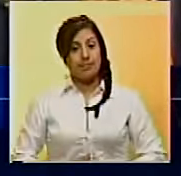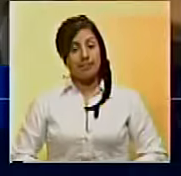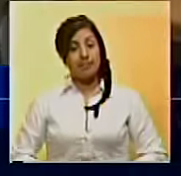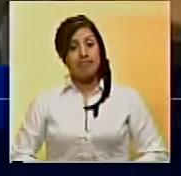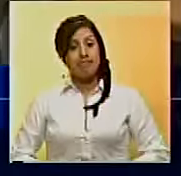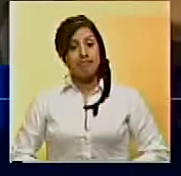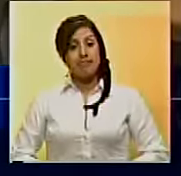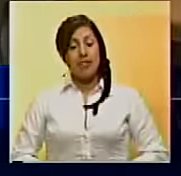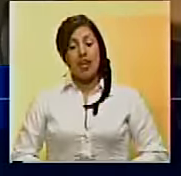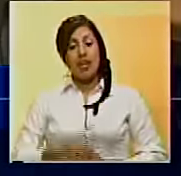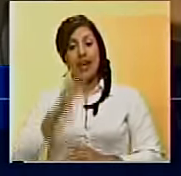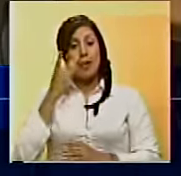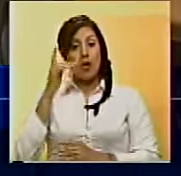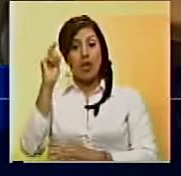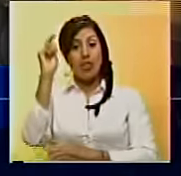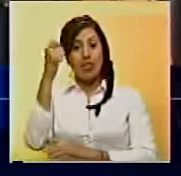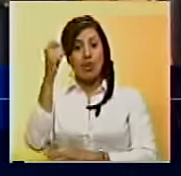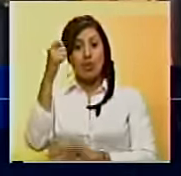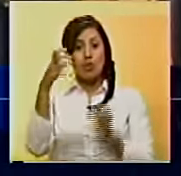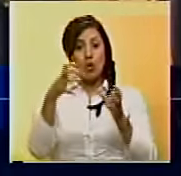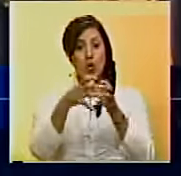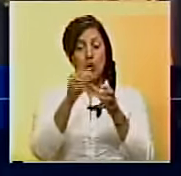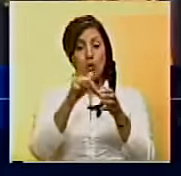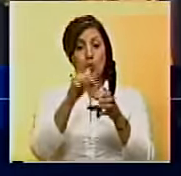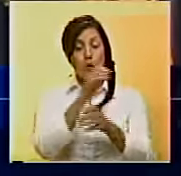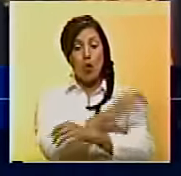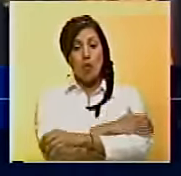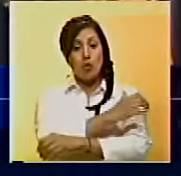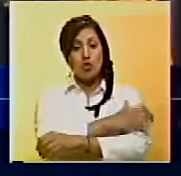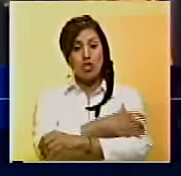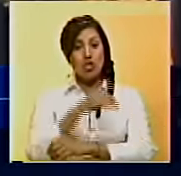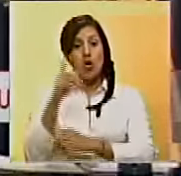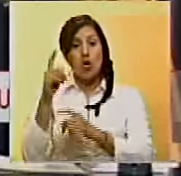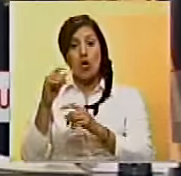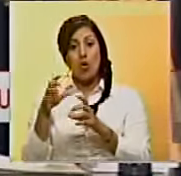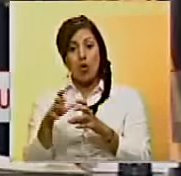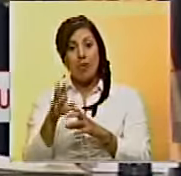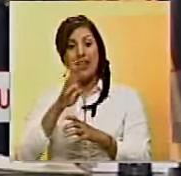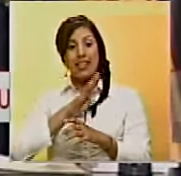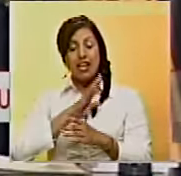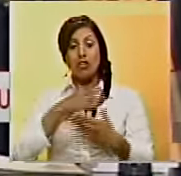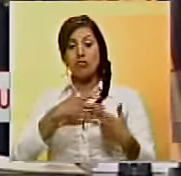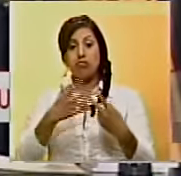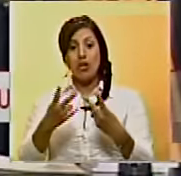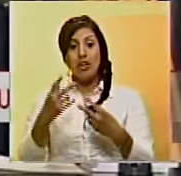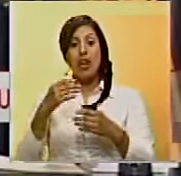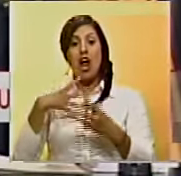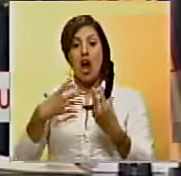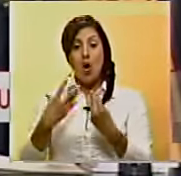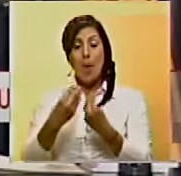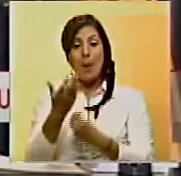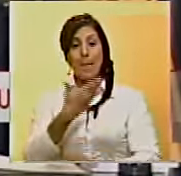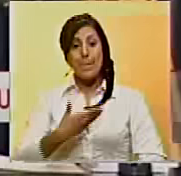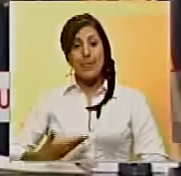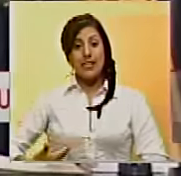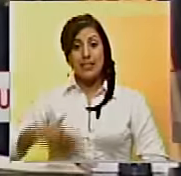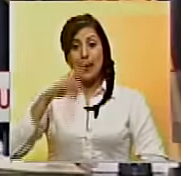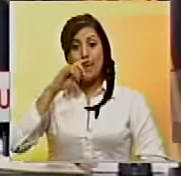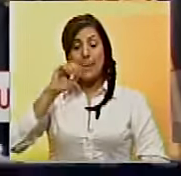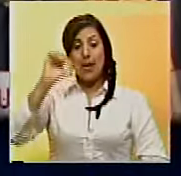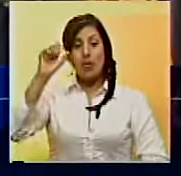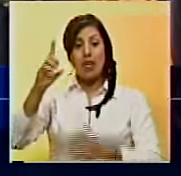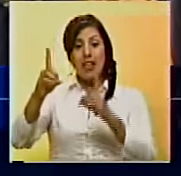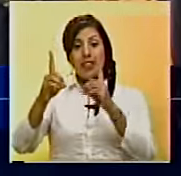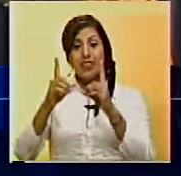que el diputado tal, el partido tal de oposición, el partido tal, están dispuestos a acompañar al presidente de la República en